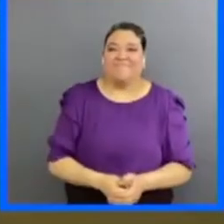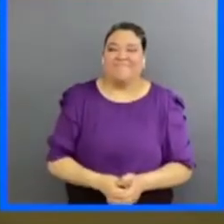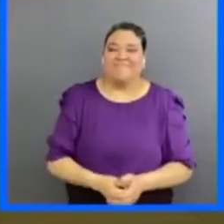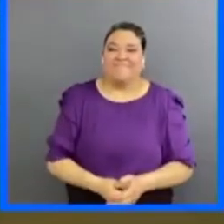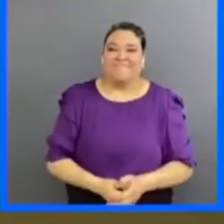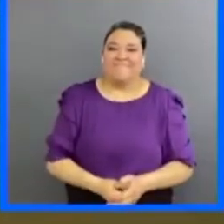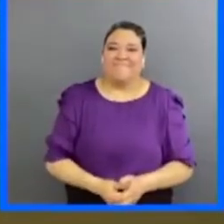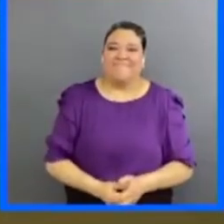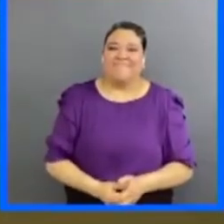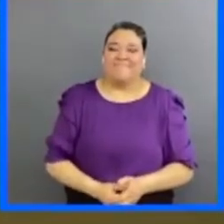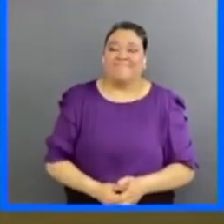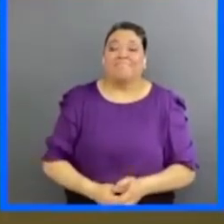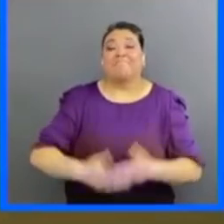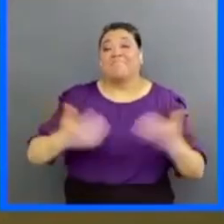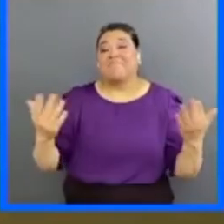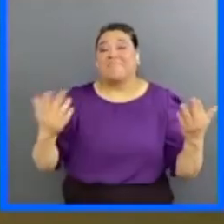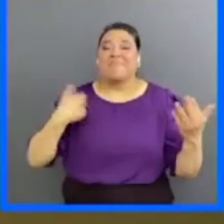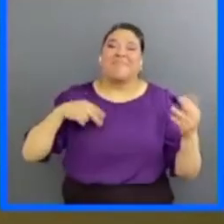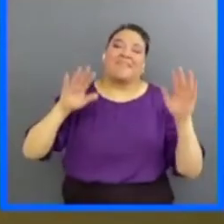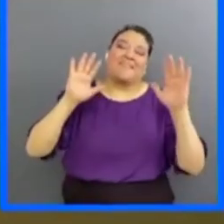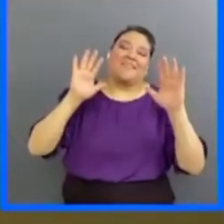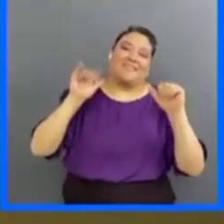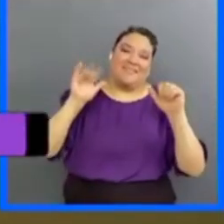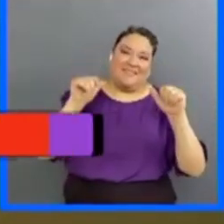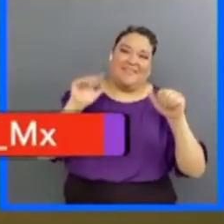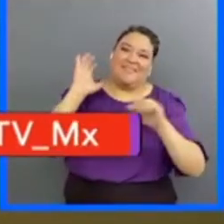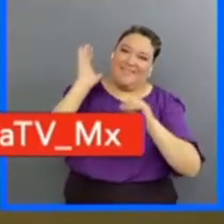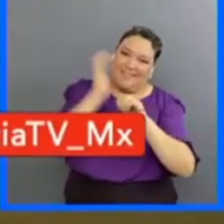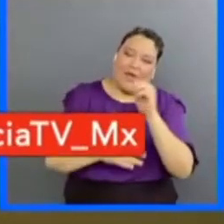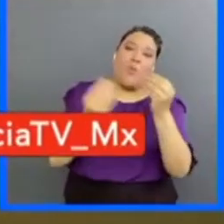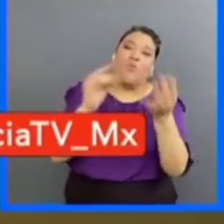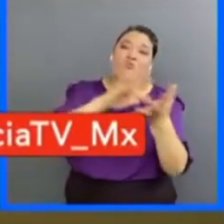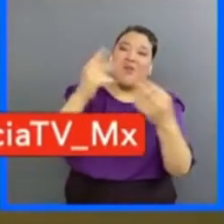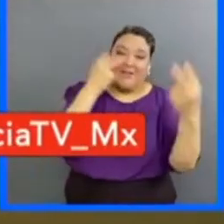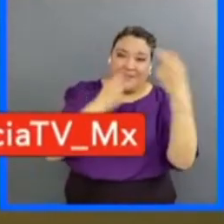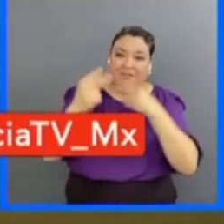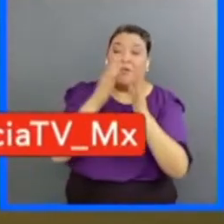Y ya nos vamos, como siempre, muchas gracias por haber estado con nosotros. Manténgase